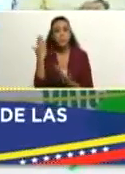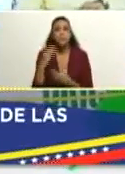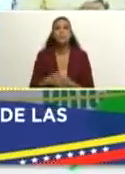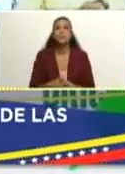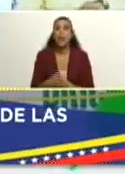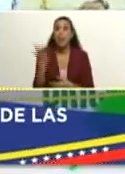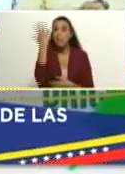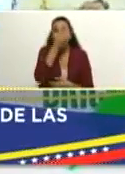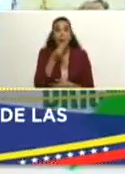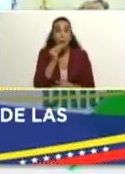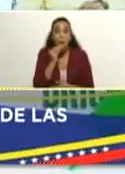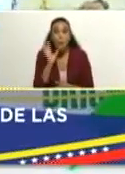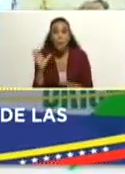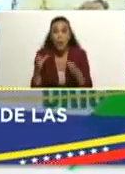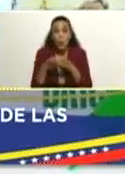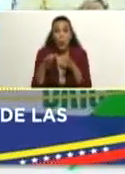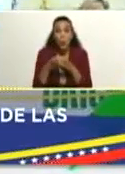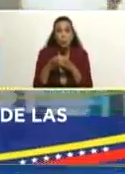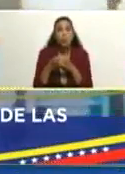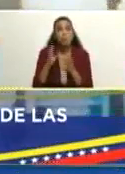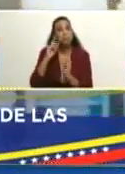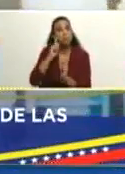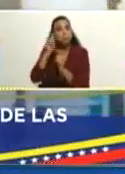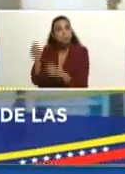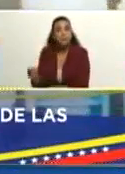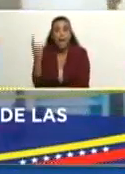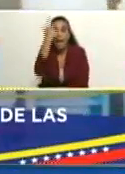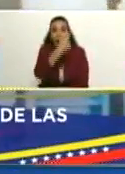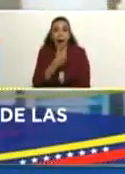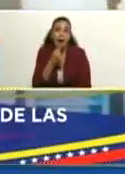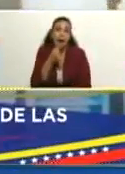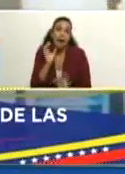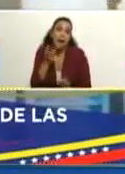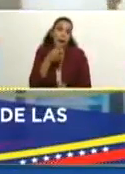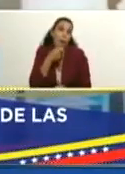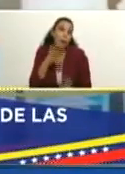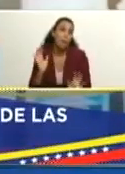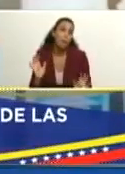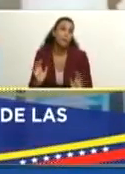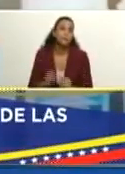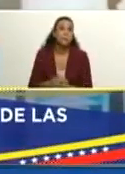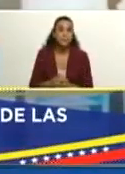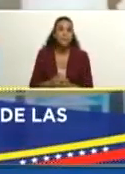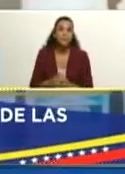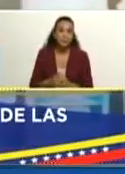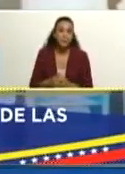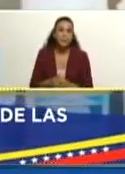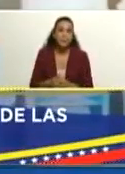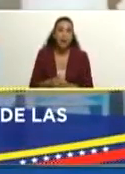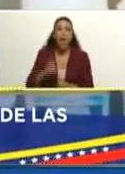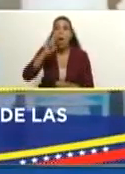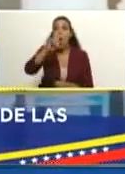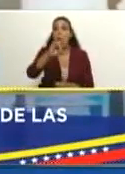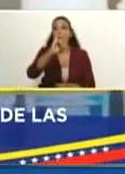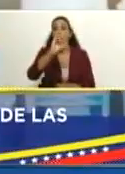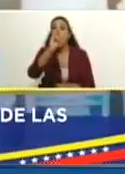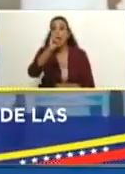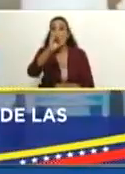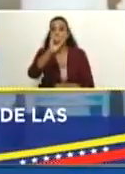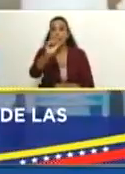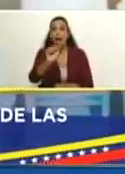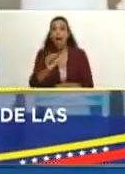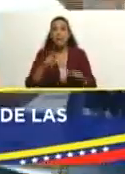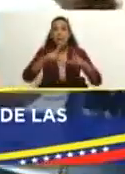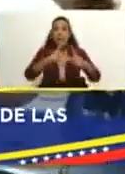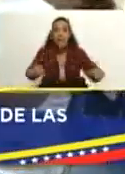la más chamita, pues. No, bueno, la cara de chamita, pues. ¿Ah? Roimán Colina,